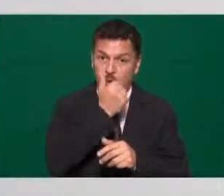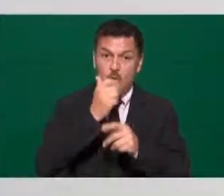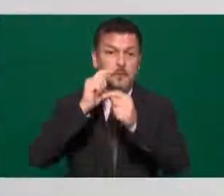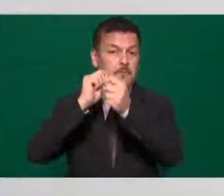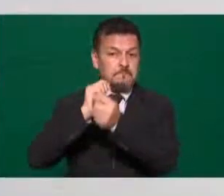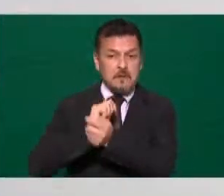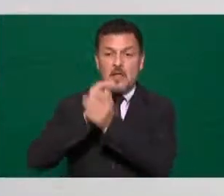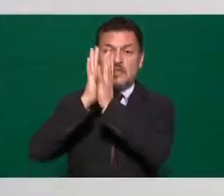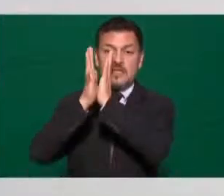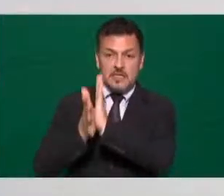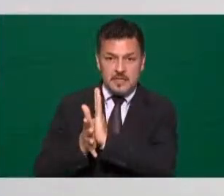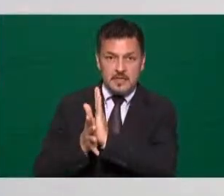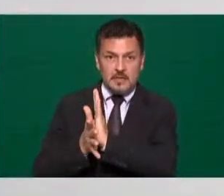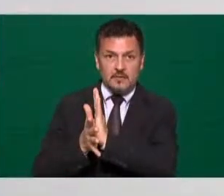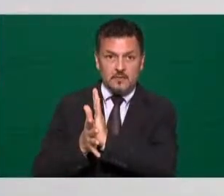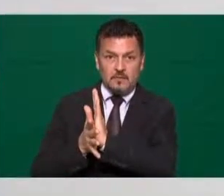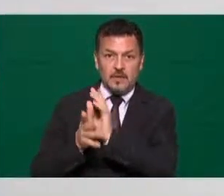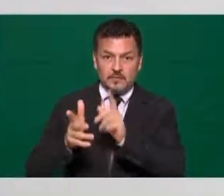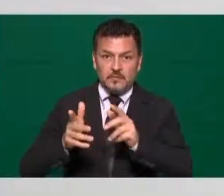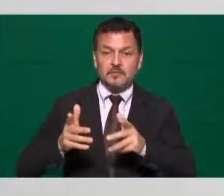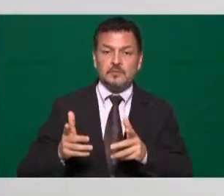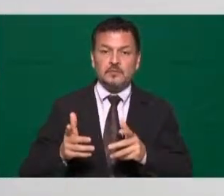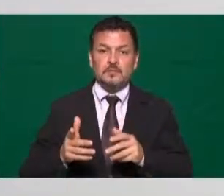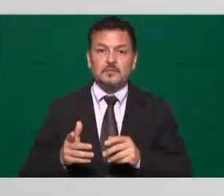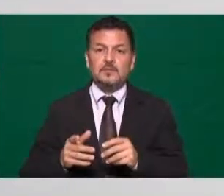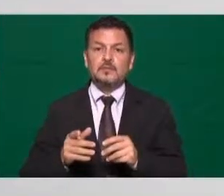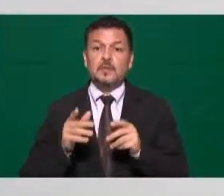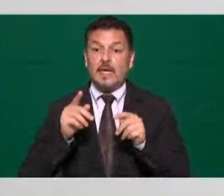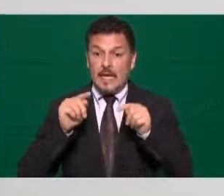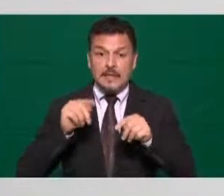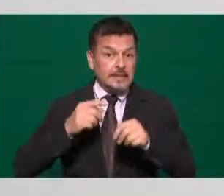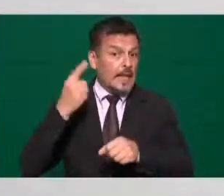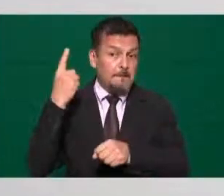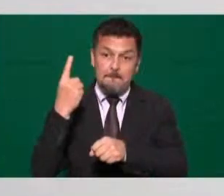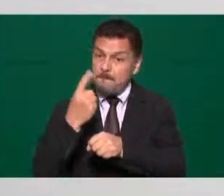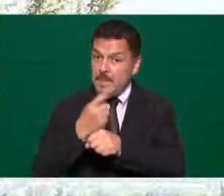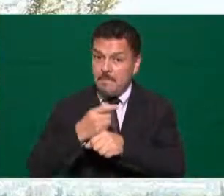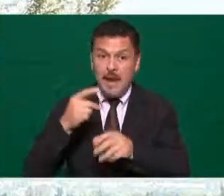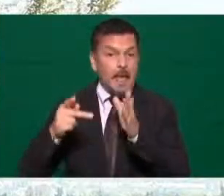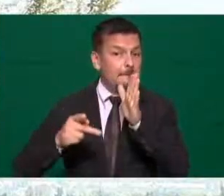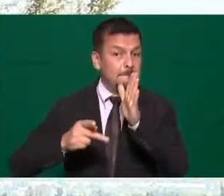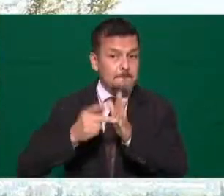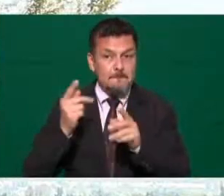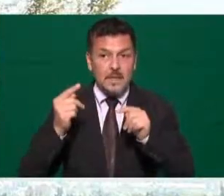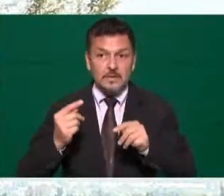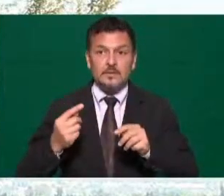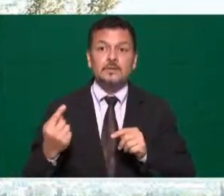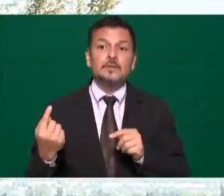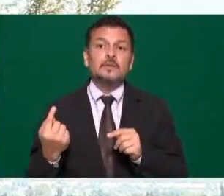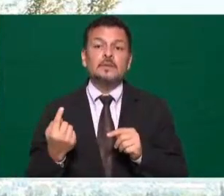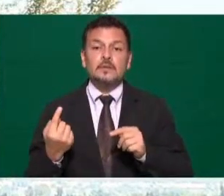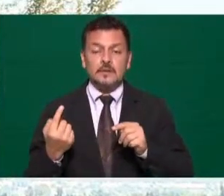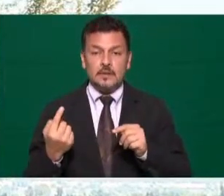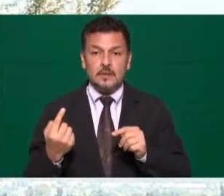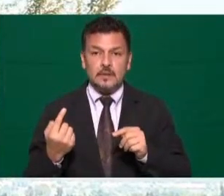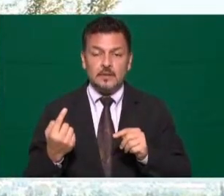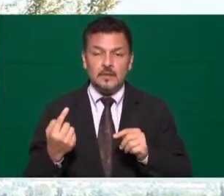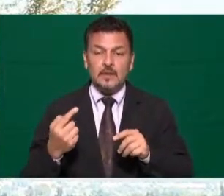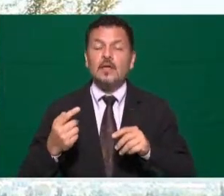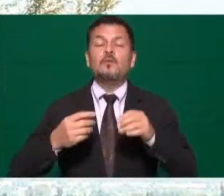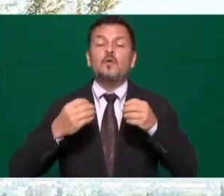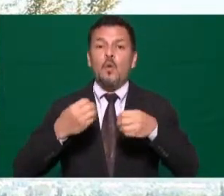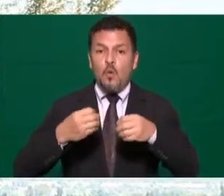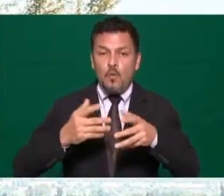transformar su propio plantel. Es la primera ocasión que esto sucede y no es un logro menor. Es el